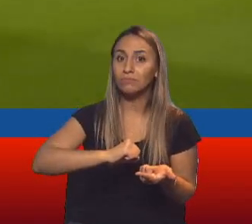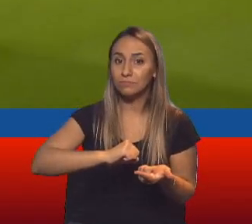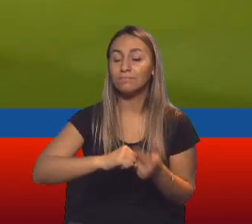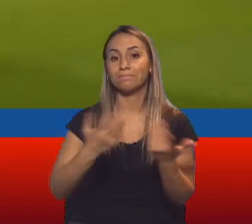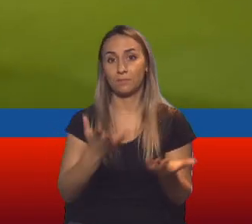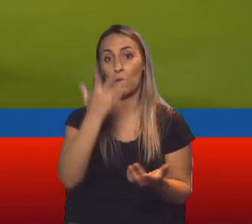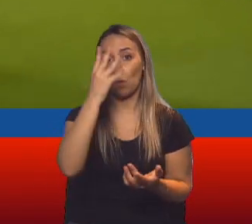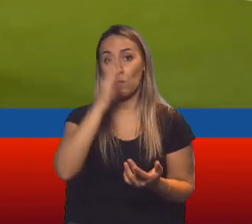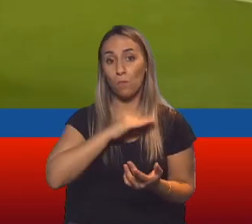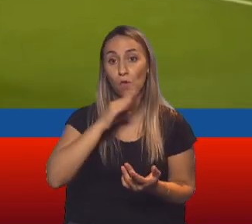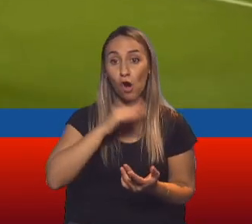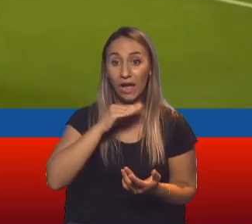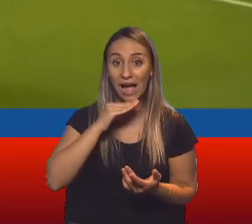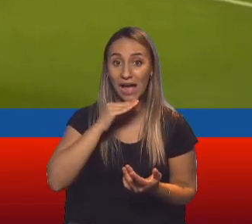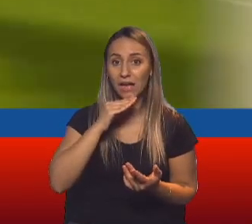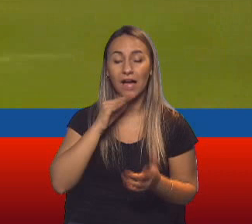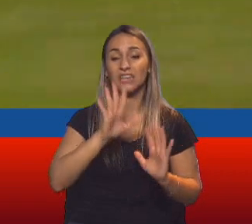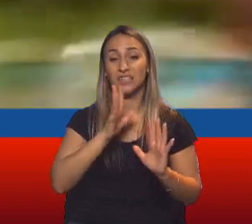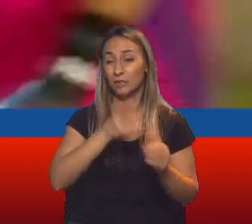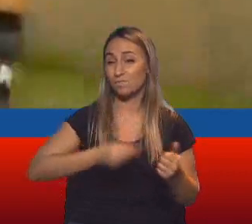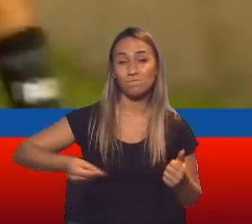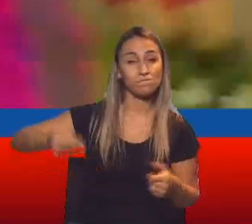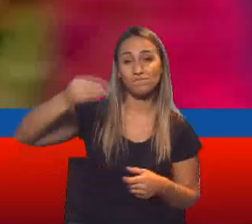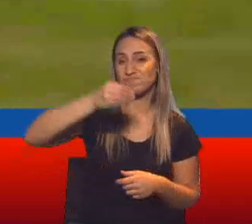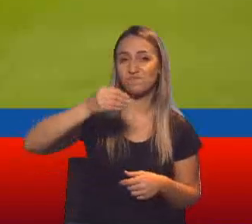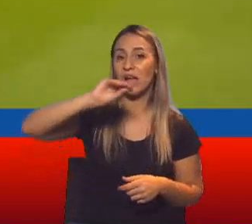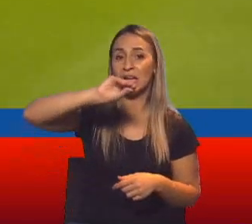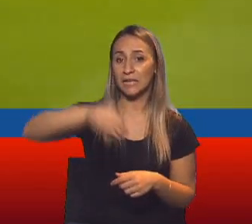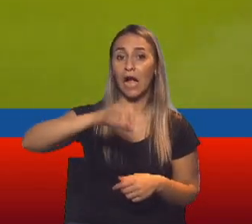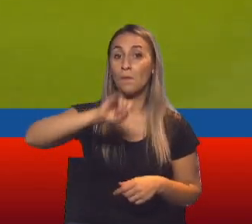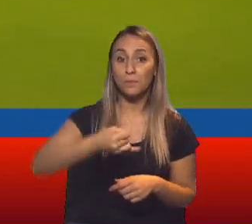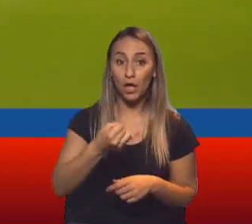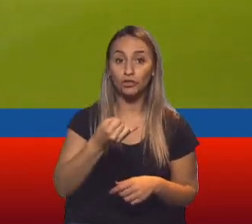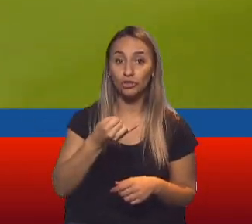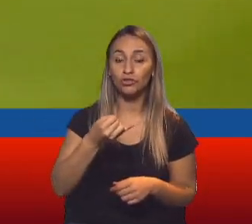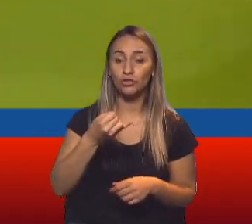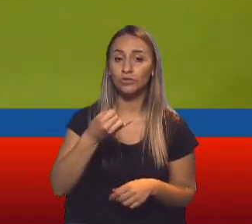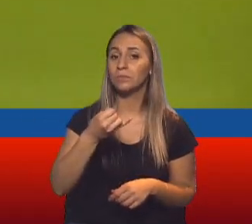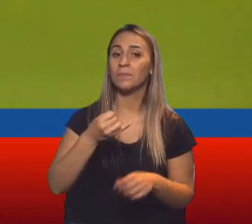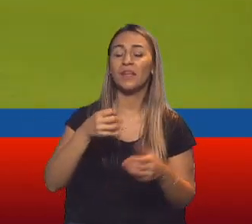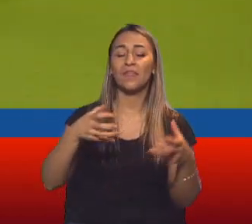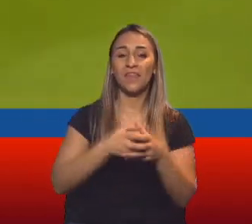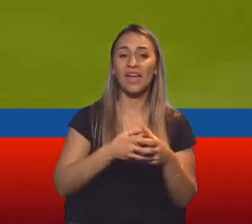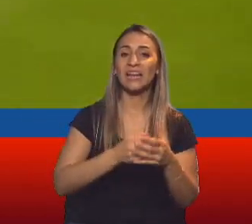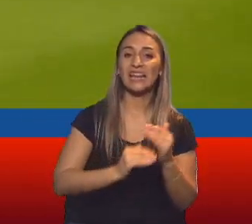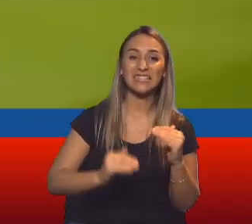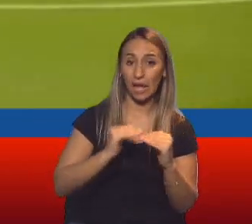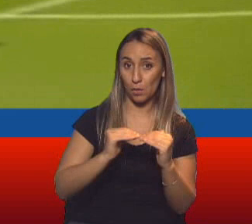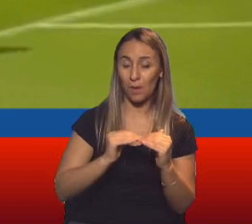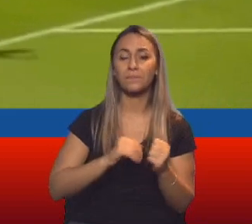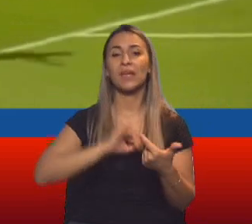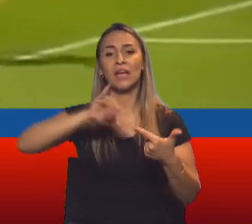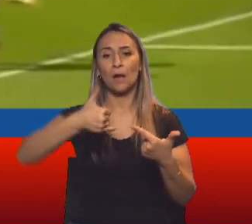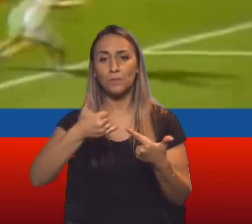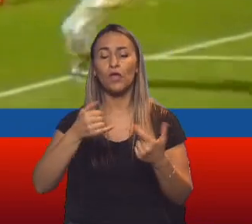Boca de esta manera se coronaba campeón en la reserva, campeón en el fútbol